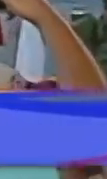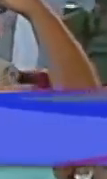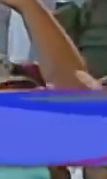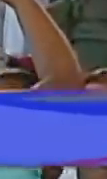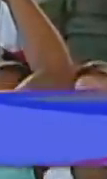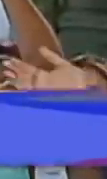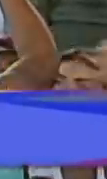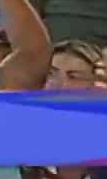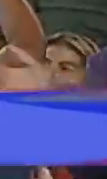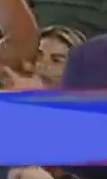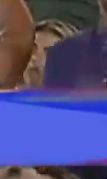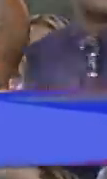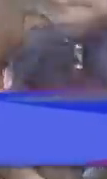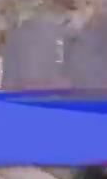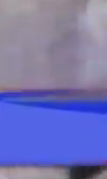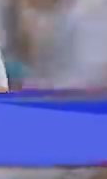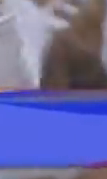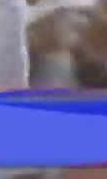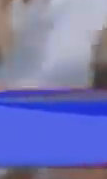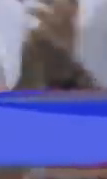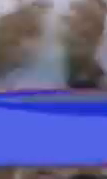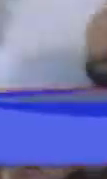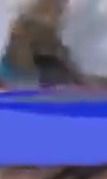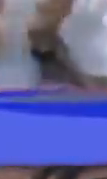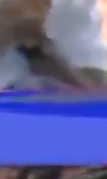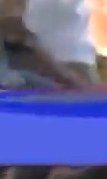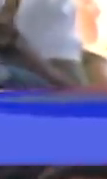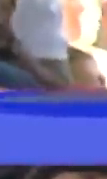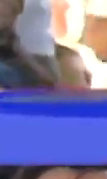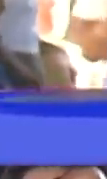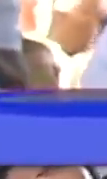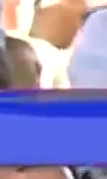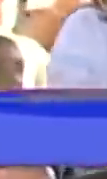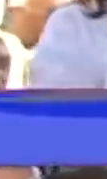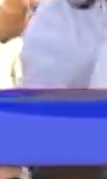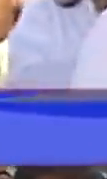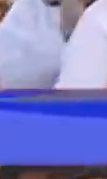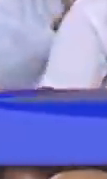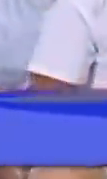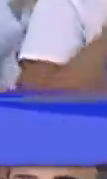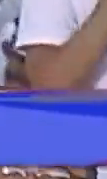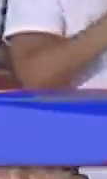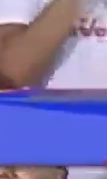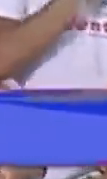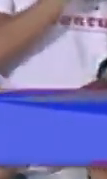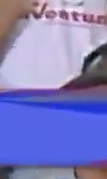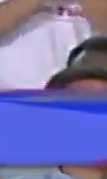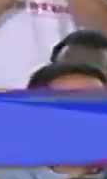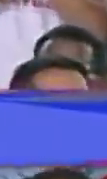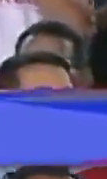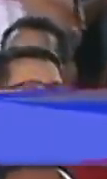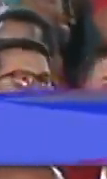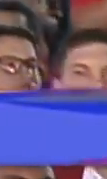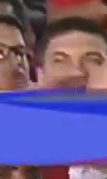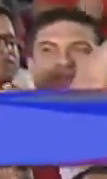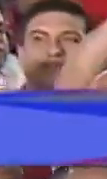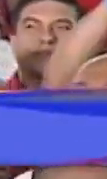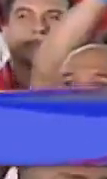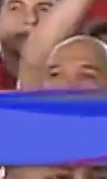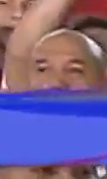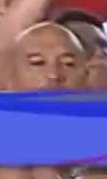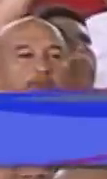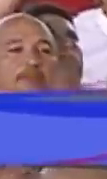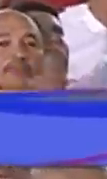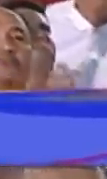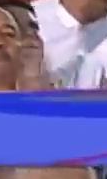vez más la disminución de todos los delitos. A esta hora vamos a escuchar palabras del presidente Nicolás Maduro.